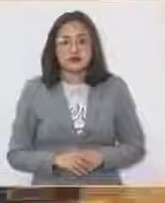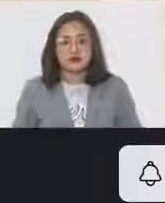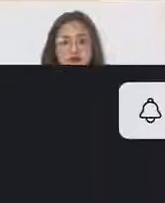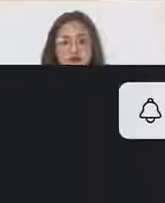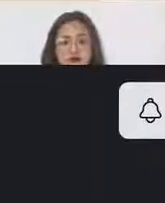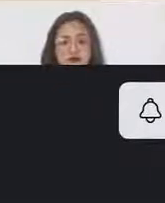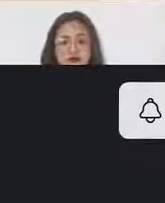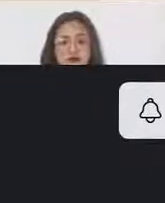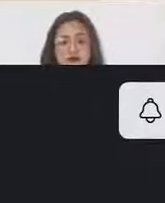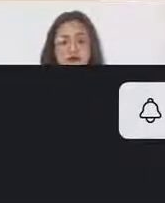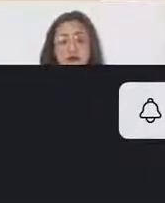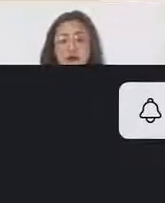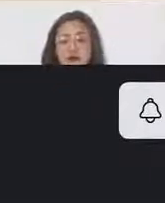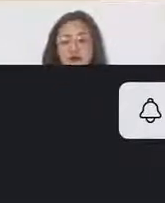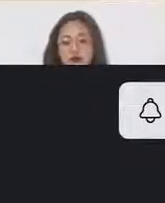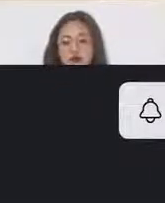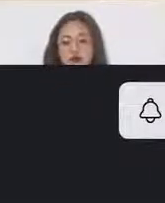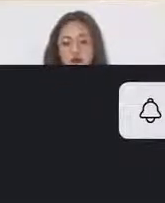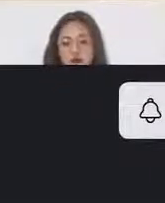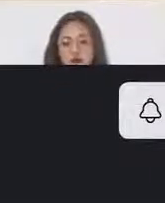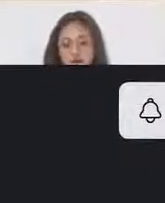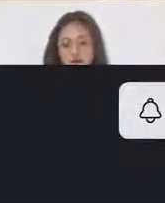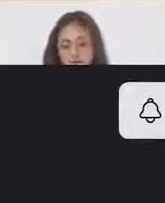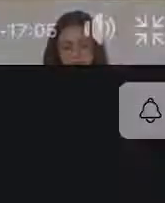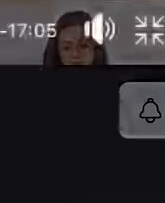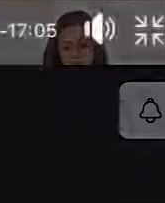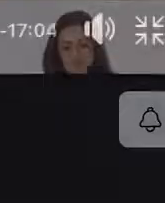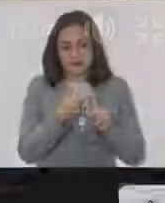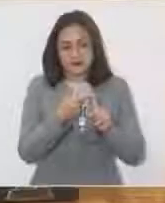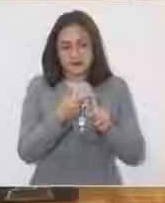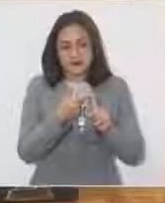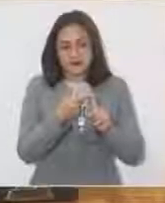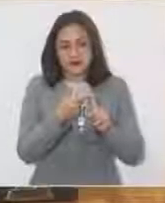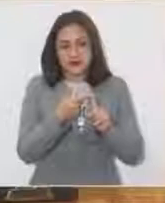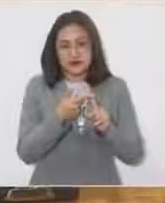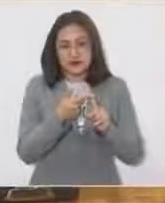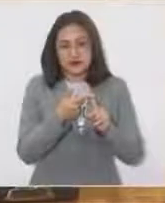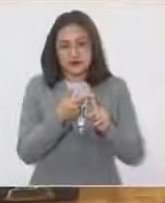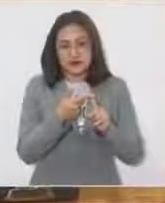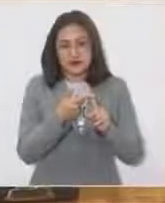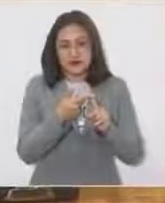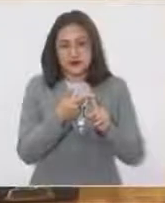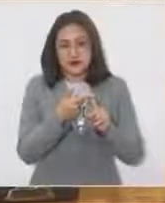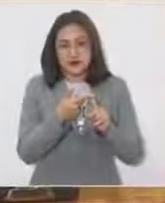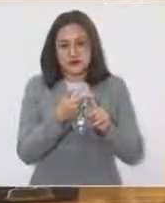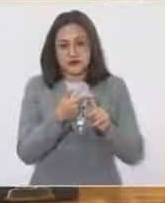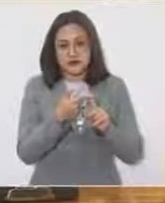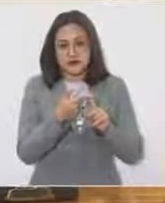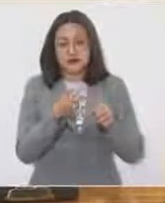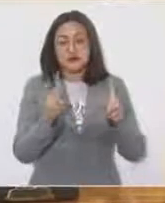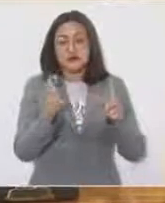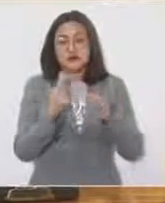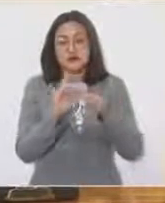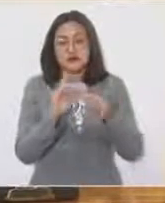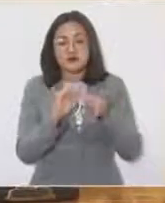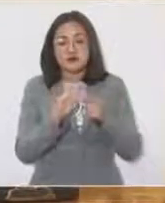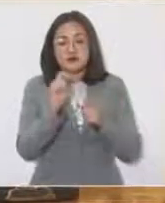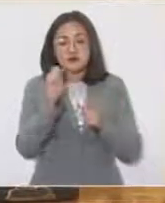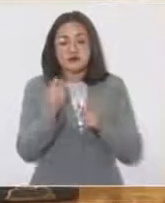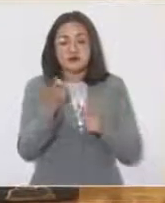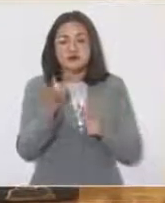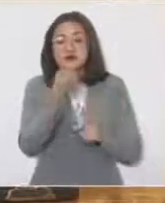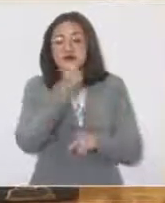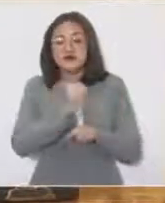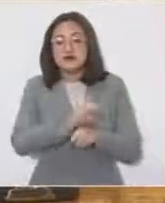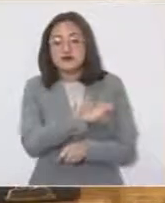este primero decirte que el pequeño discurso que pronunció el